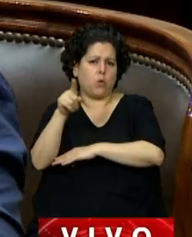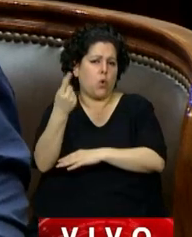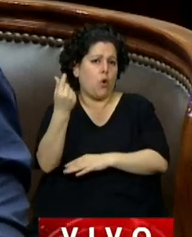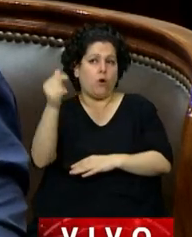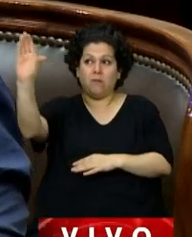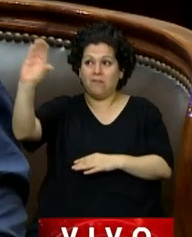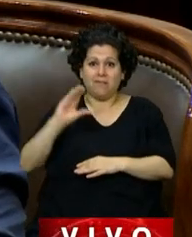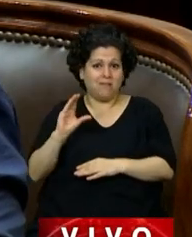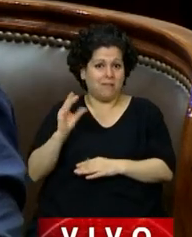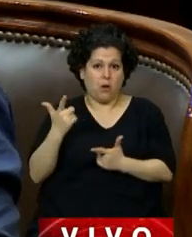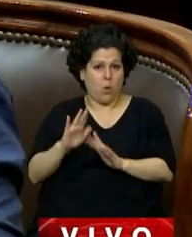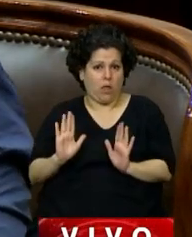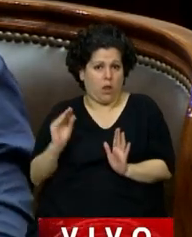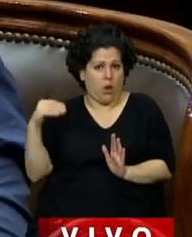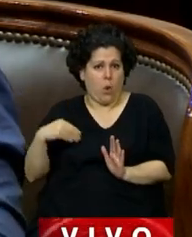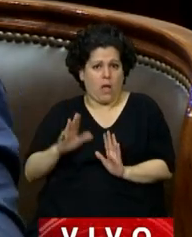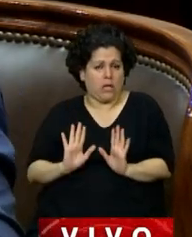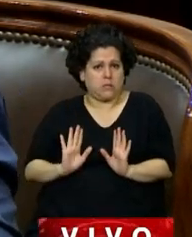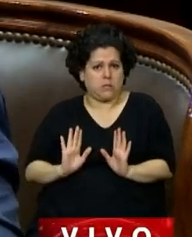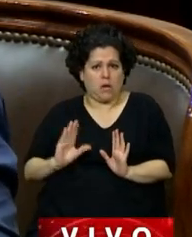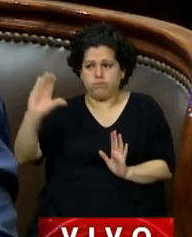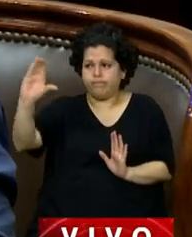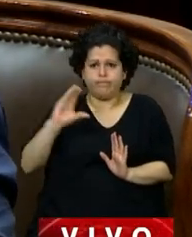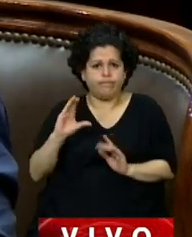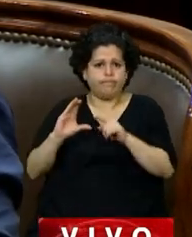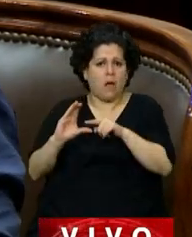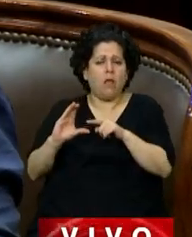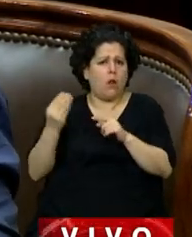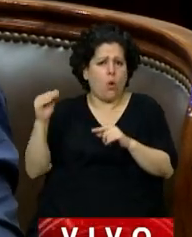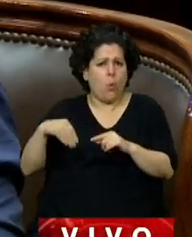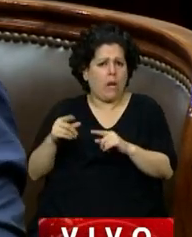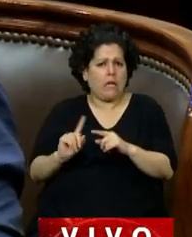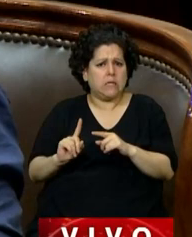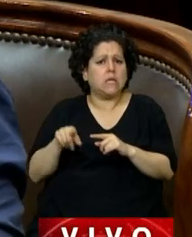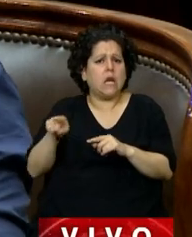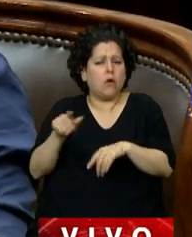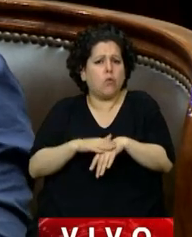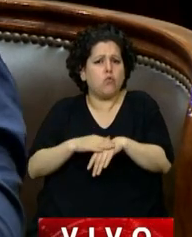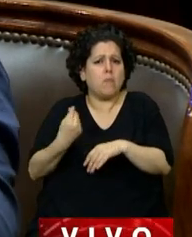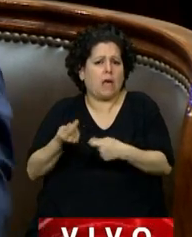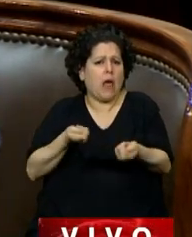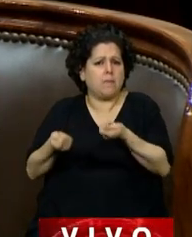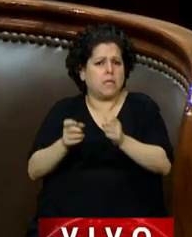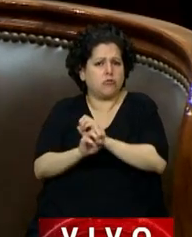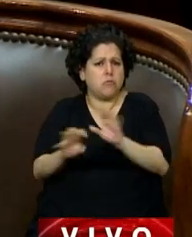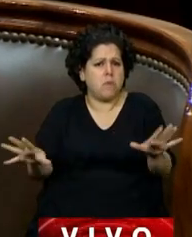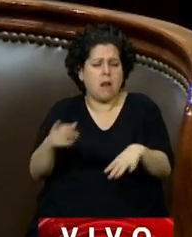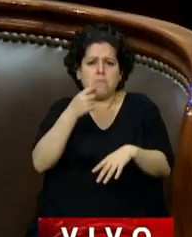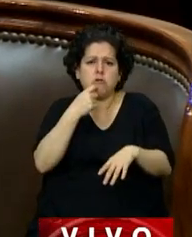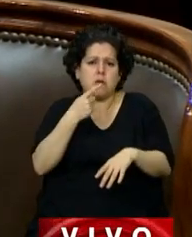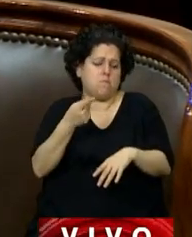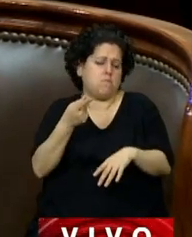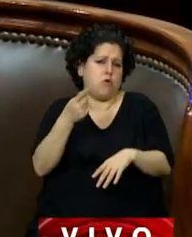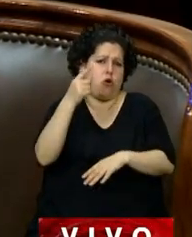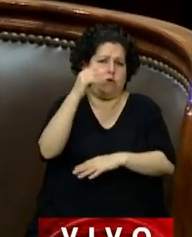fondos del Estado nacional que alcancen y esto tiene que ver con la mala administración de lo que ocurre por ejemplo en la provincia de Santa